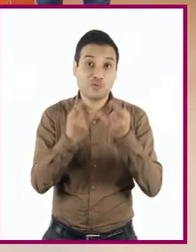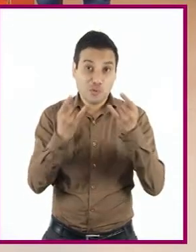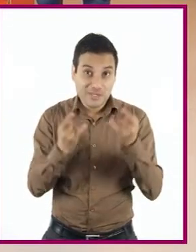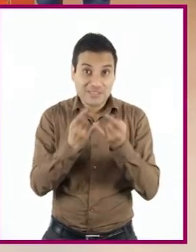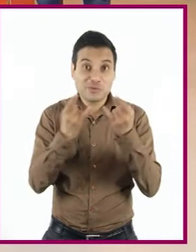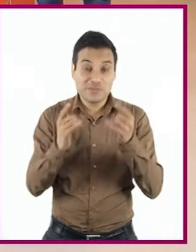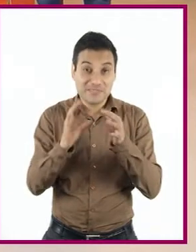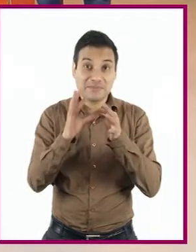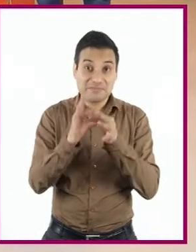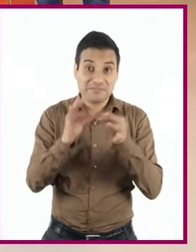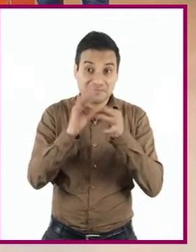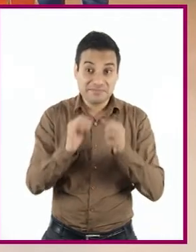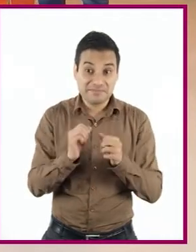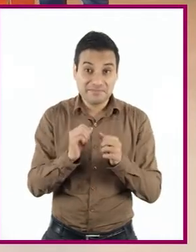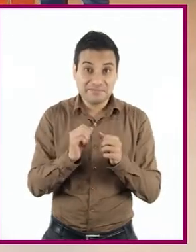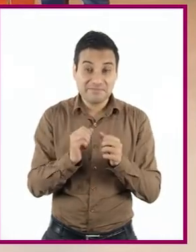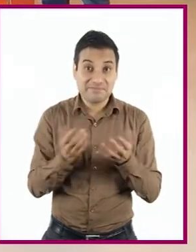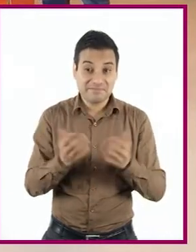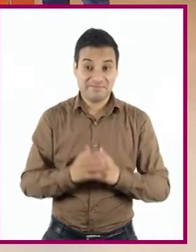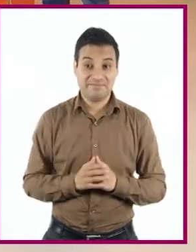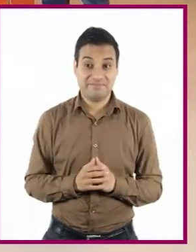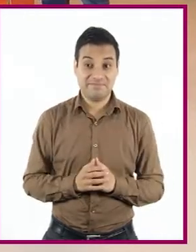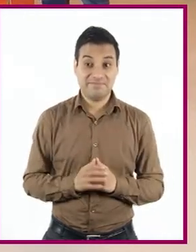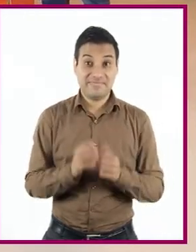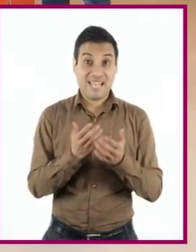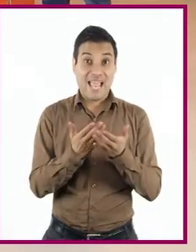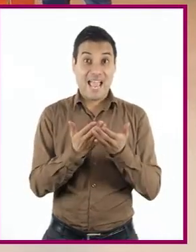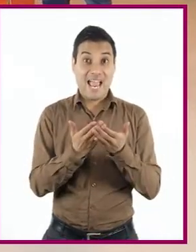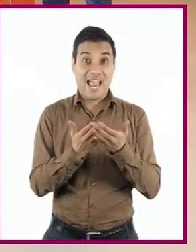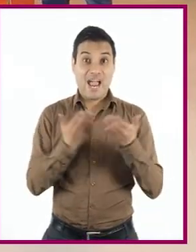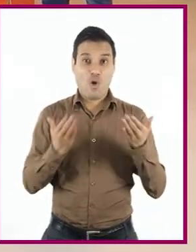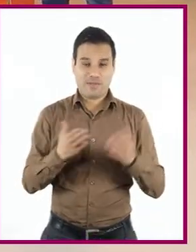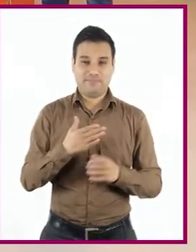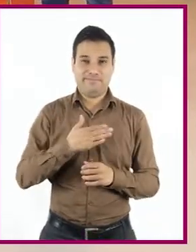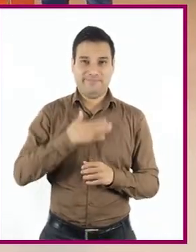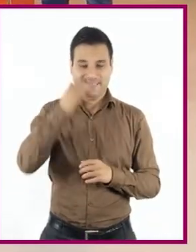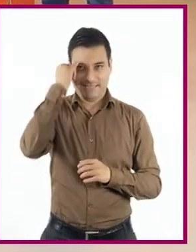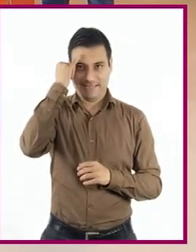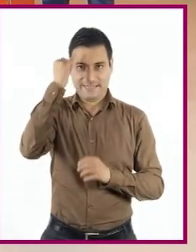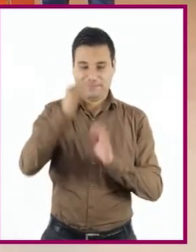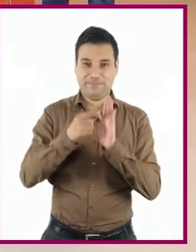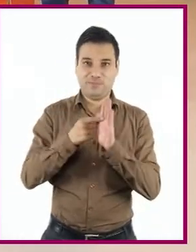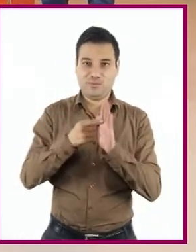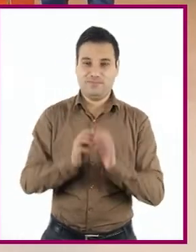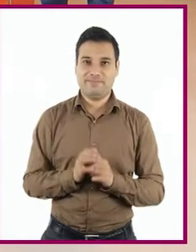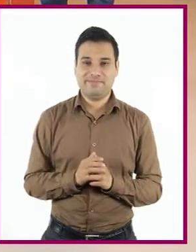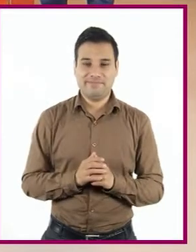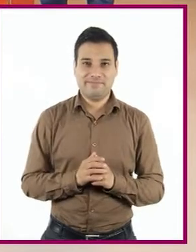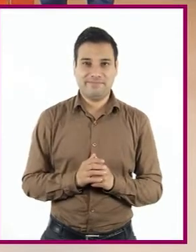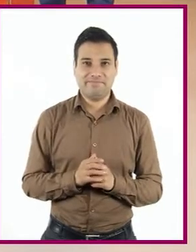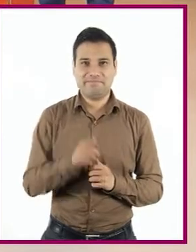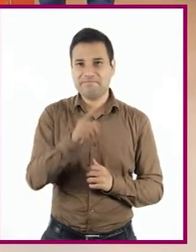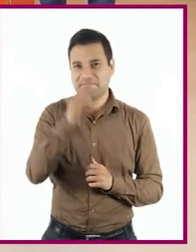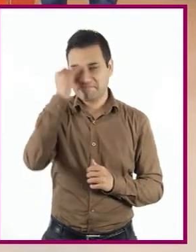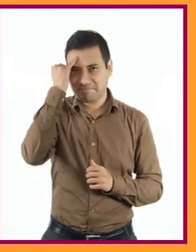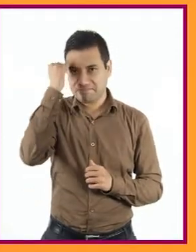compañeras y compañeros, pero ahora nosotros vamos a presentar la nuestra. ¿Y cuáles son las de